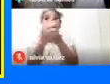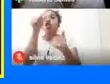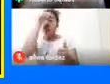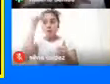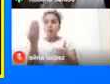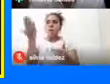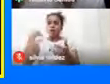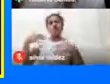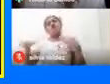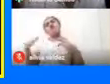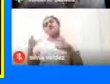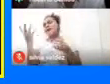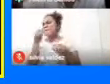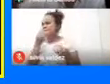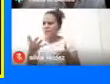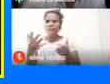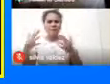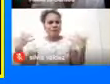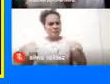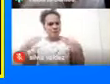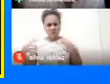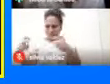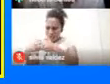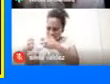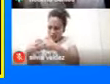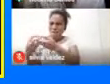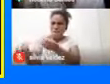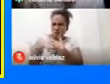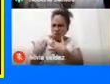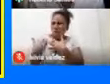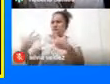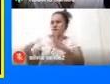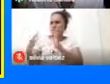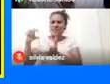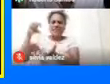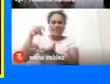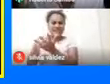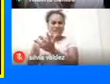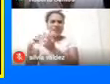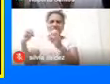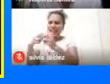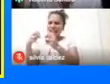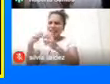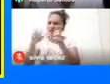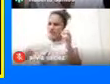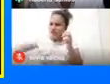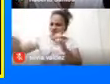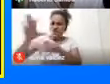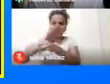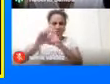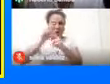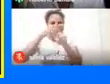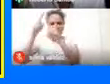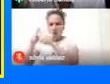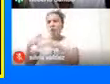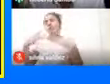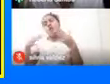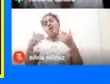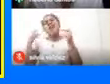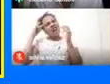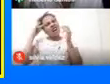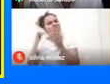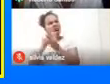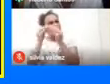Fue maravilloso El movimiento De las energías Por los centros Históricos De estas ciudades Creo que Bueno De alguna manera